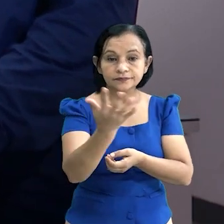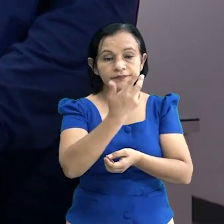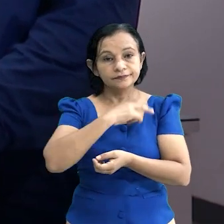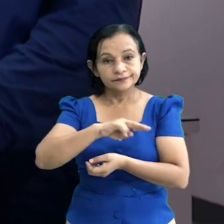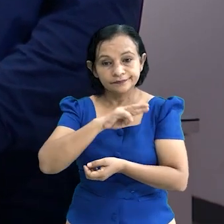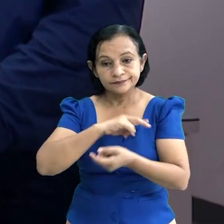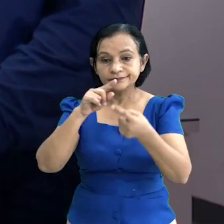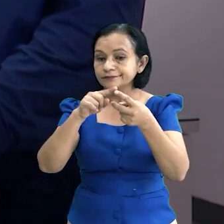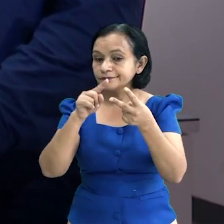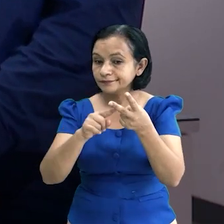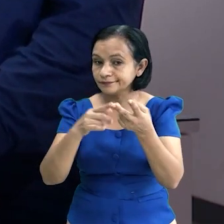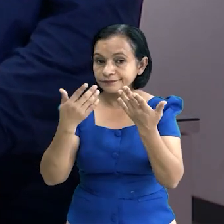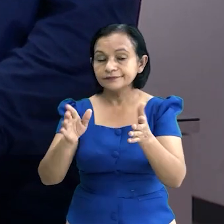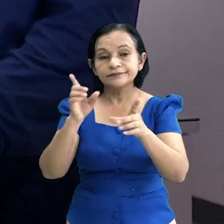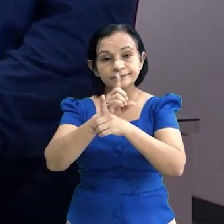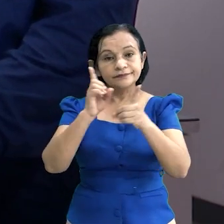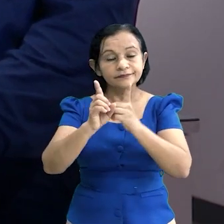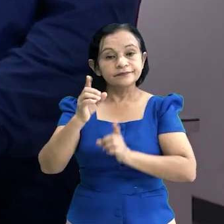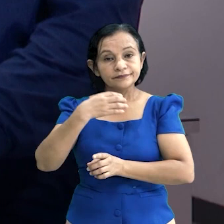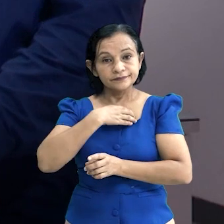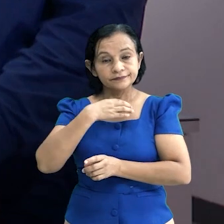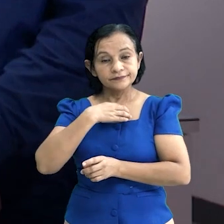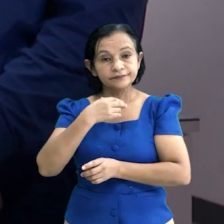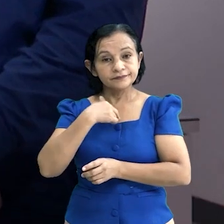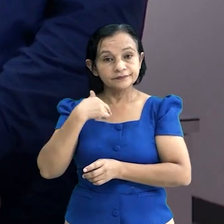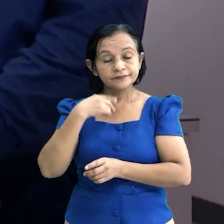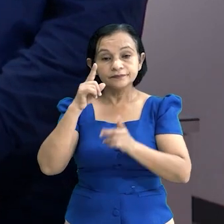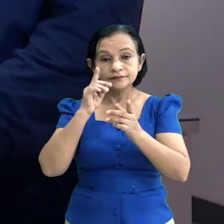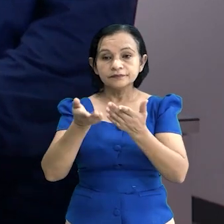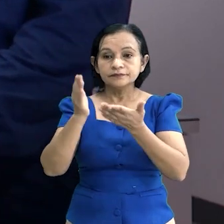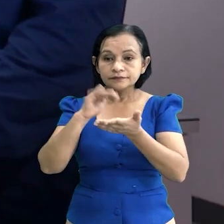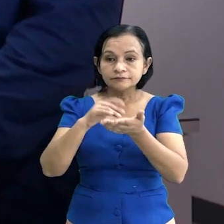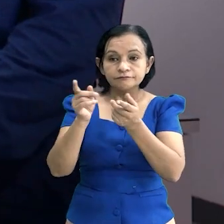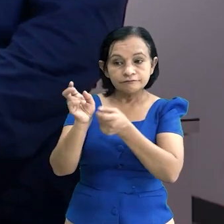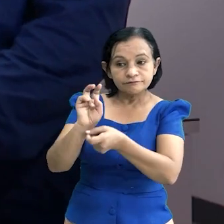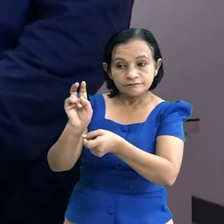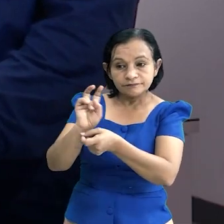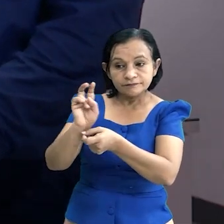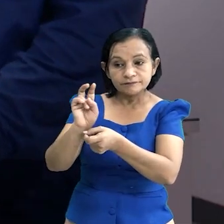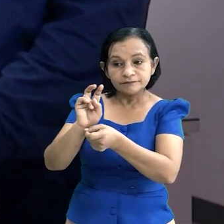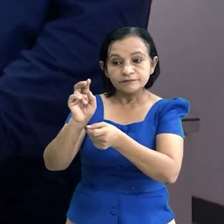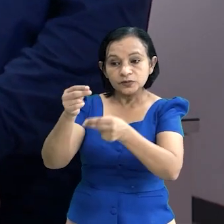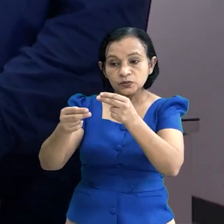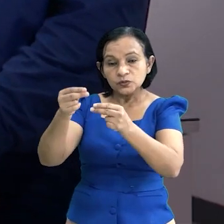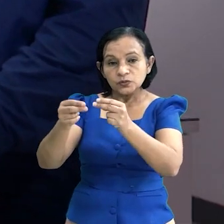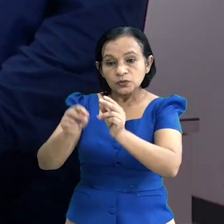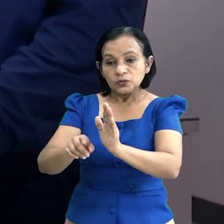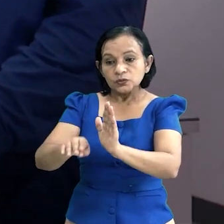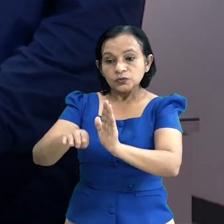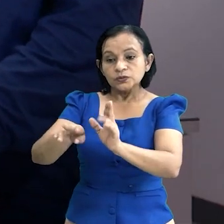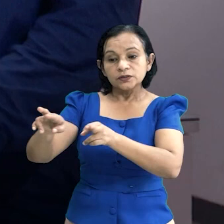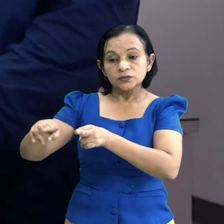valores que debemos de tener para la frecuencia del monitoreo, vigilancia de los niveles del